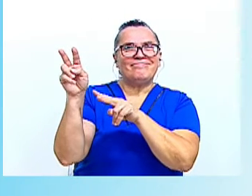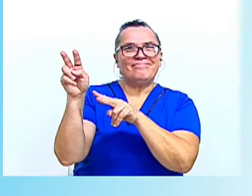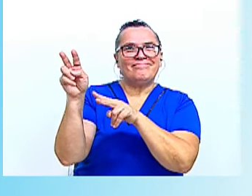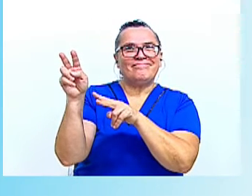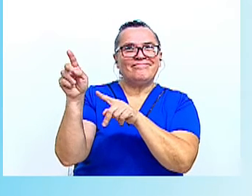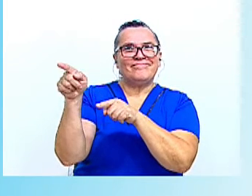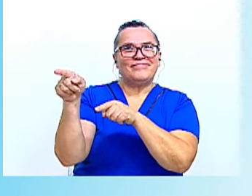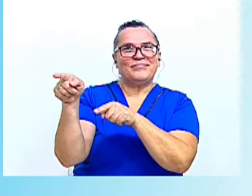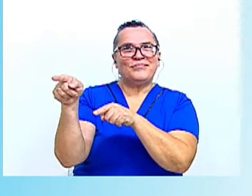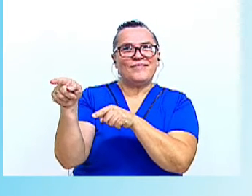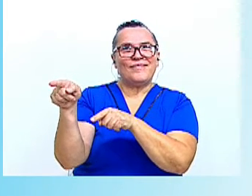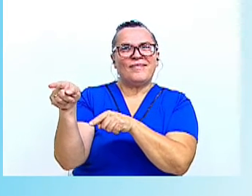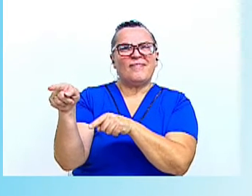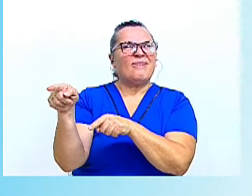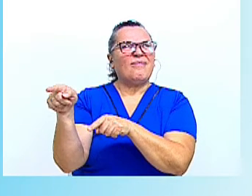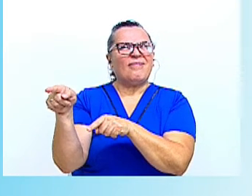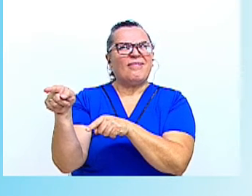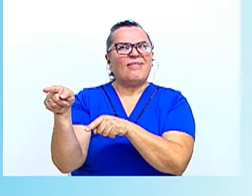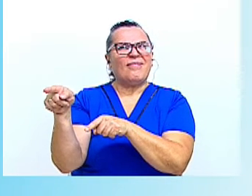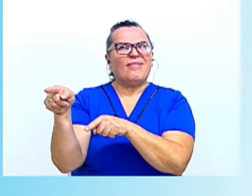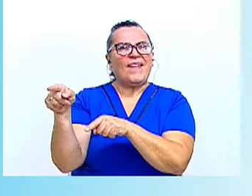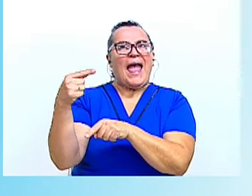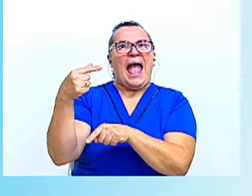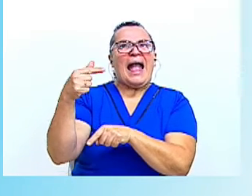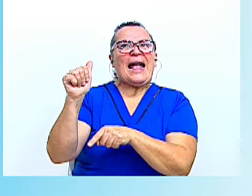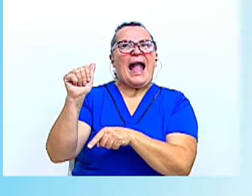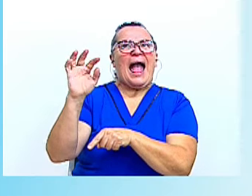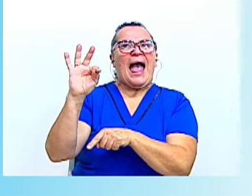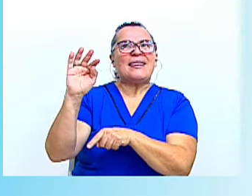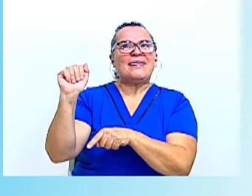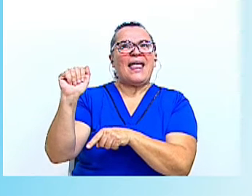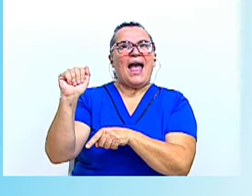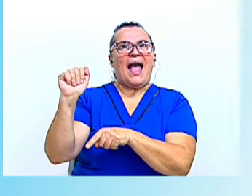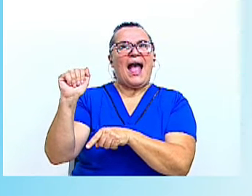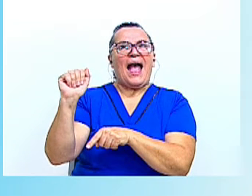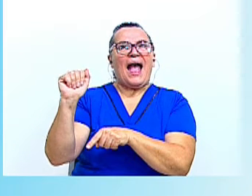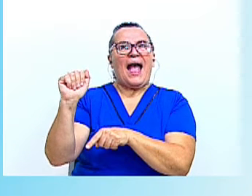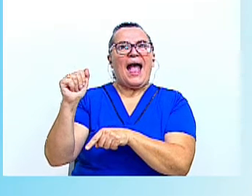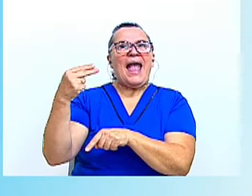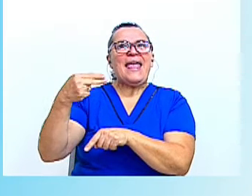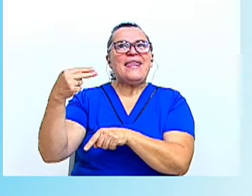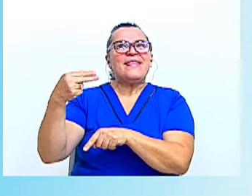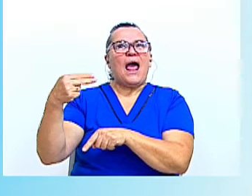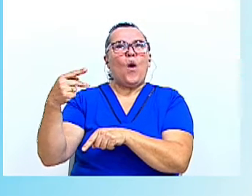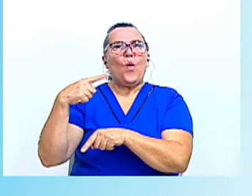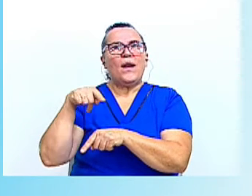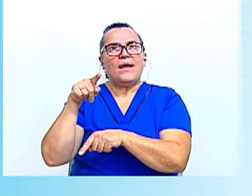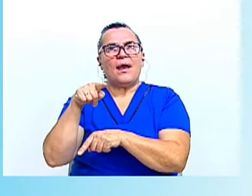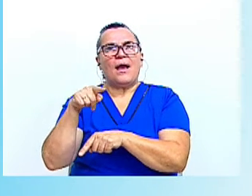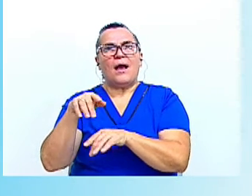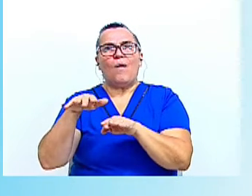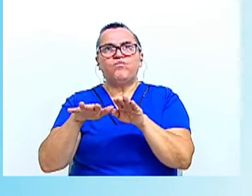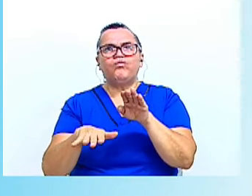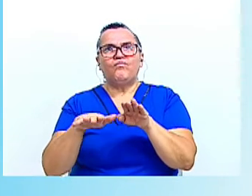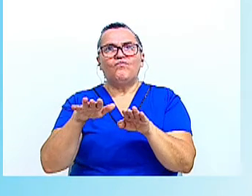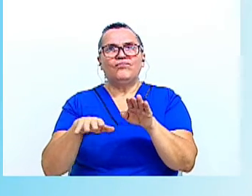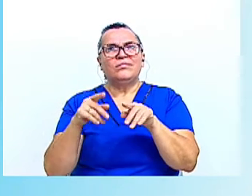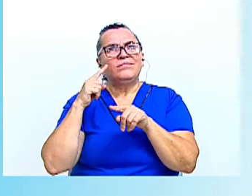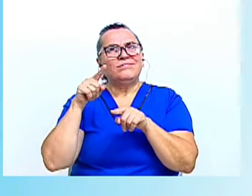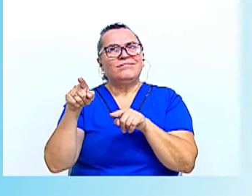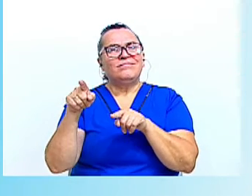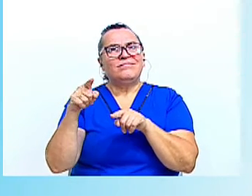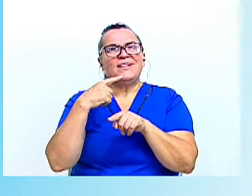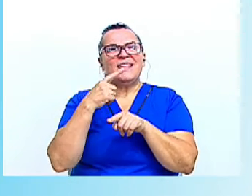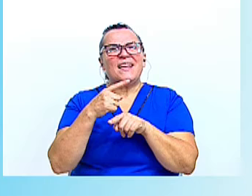pantalla, observamos una gata hidráulica ahí. Necesito que me identifiquen antes de yo darles la